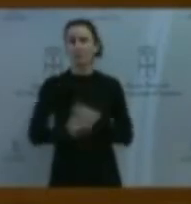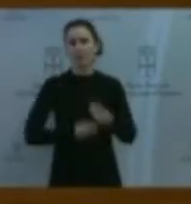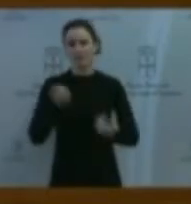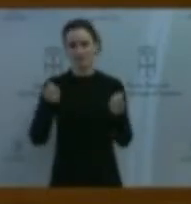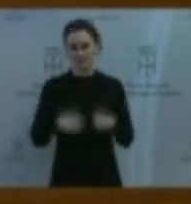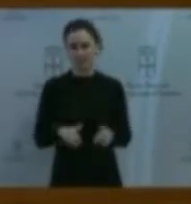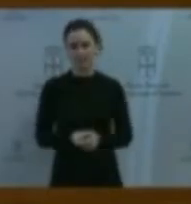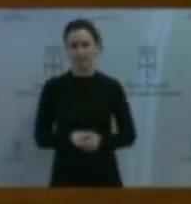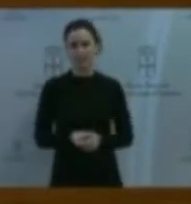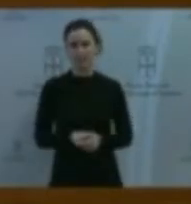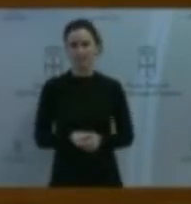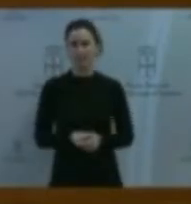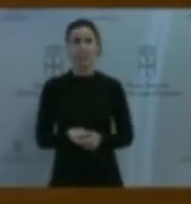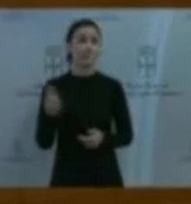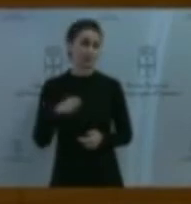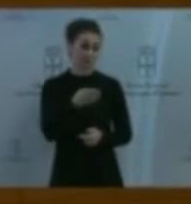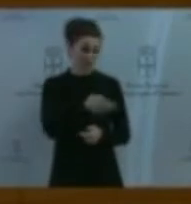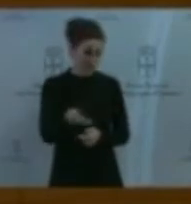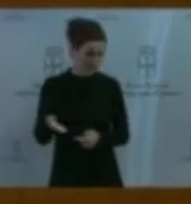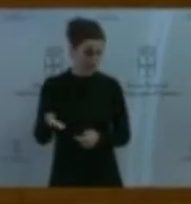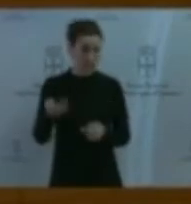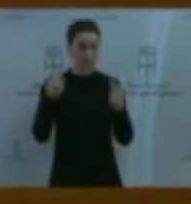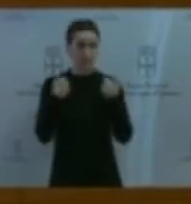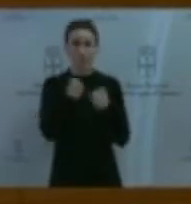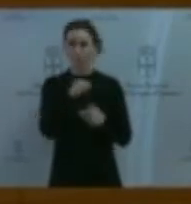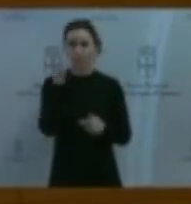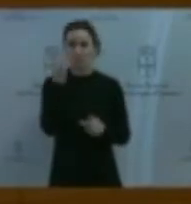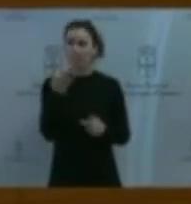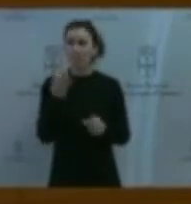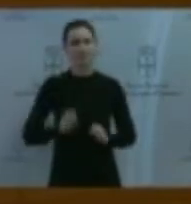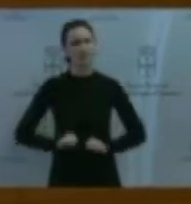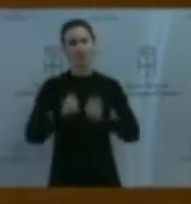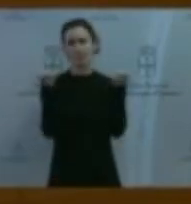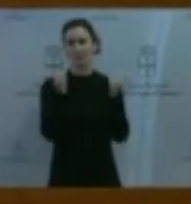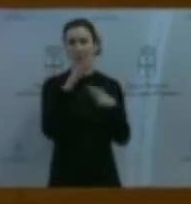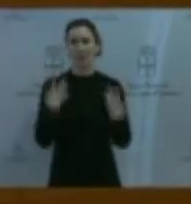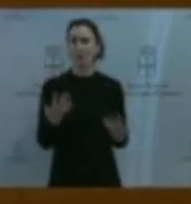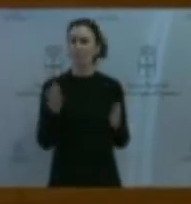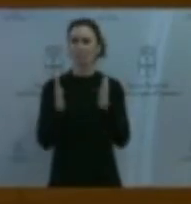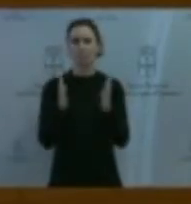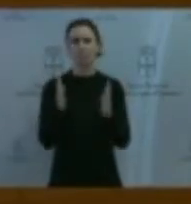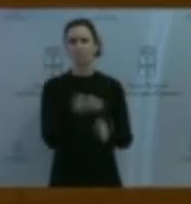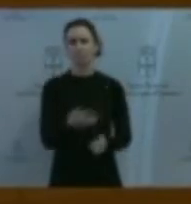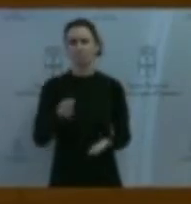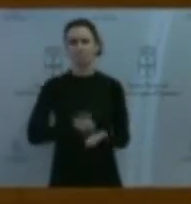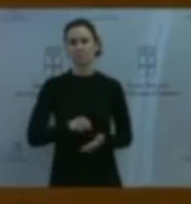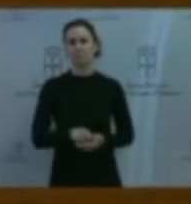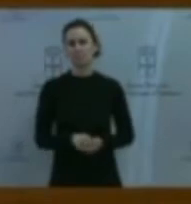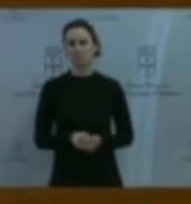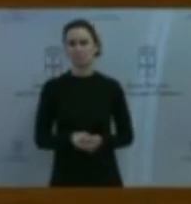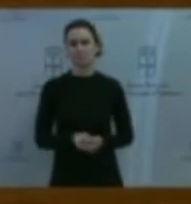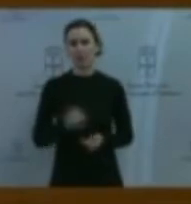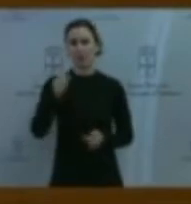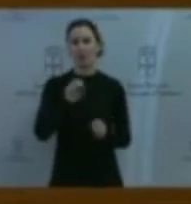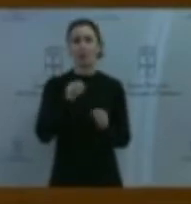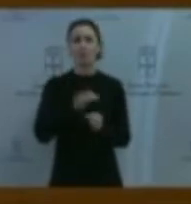señorías, hay que ser valientes. Ahora ya el momento. Y sobre cultura, unas pinceladas. Hay que